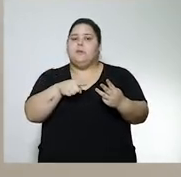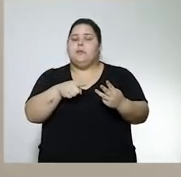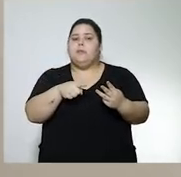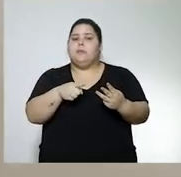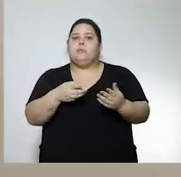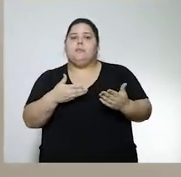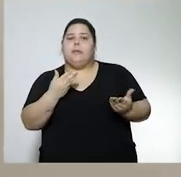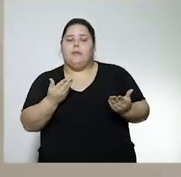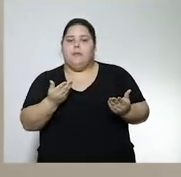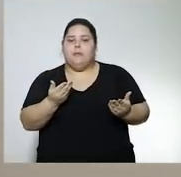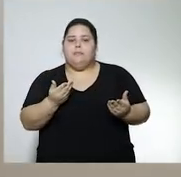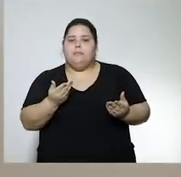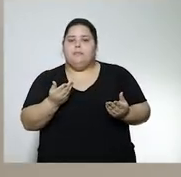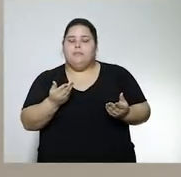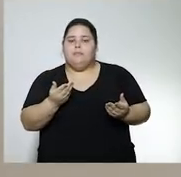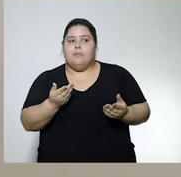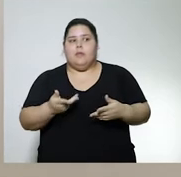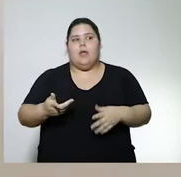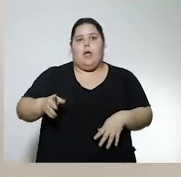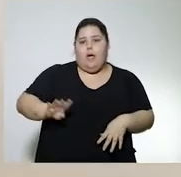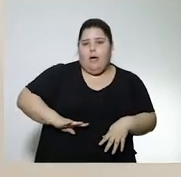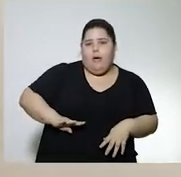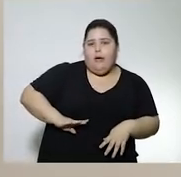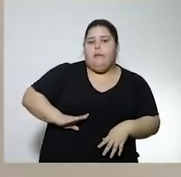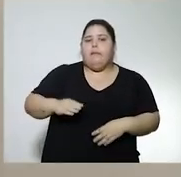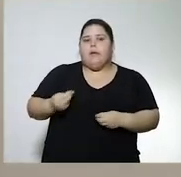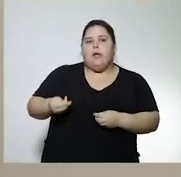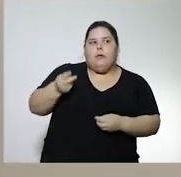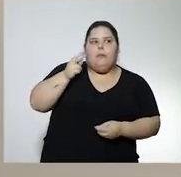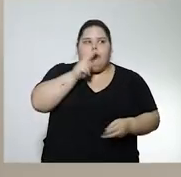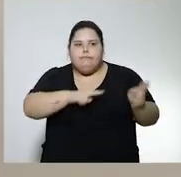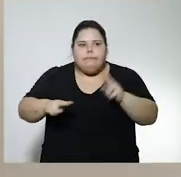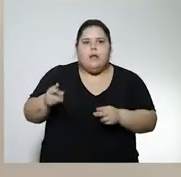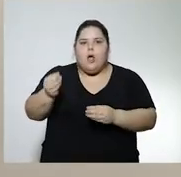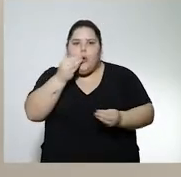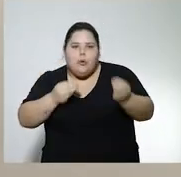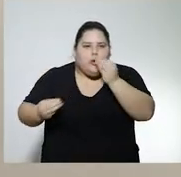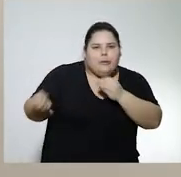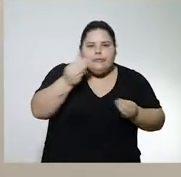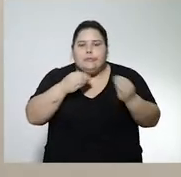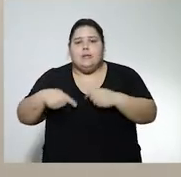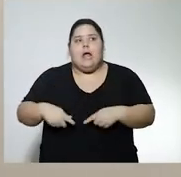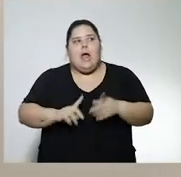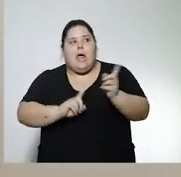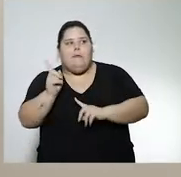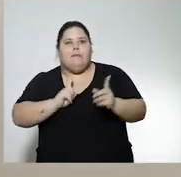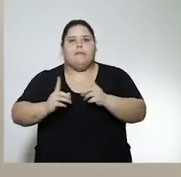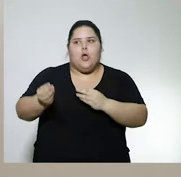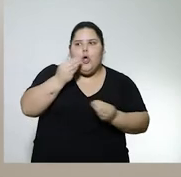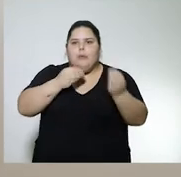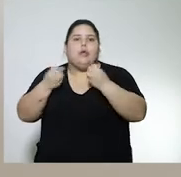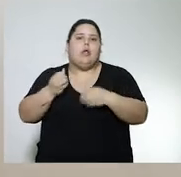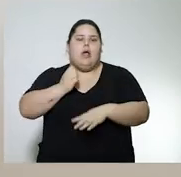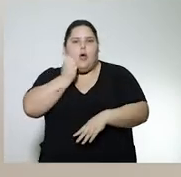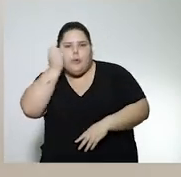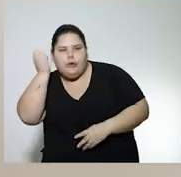que no tengamos ganas de estar picoteando. A veces uno está picoteando porque está aburrido, porque está